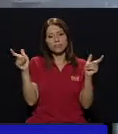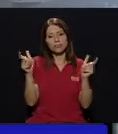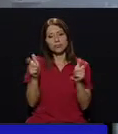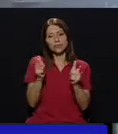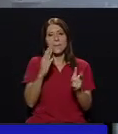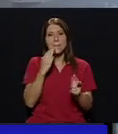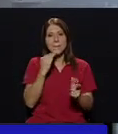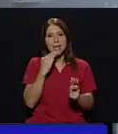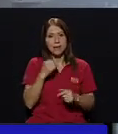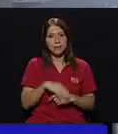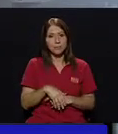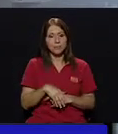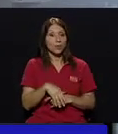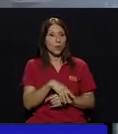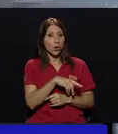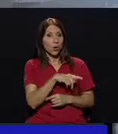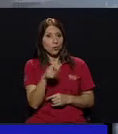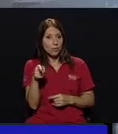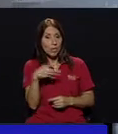pues la producción de la miel.